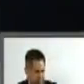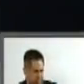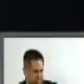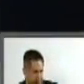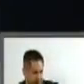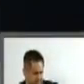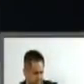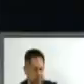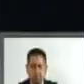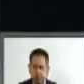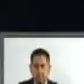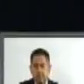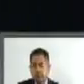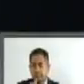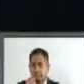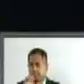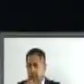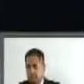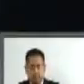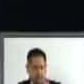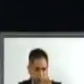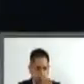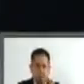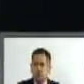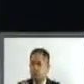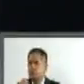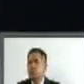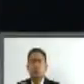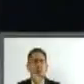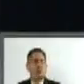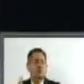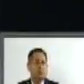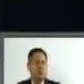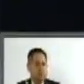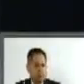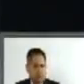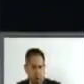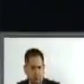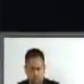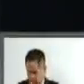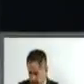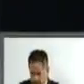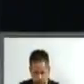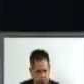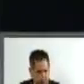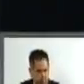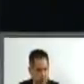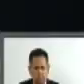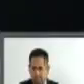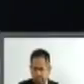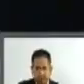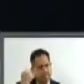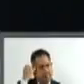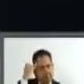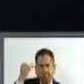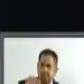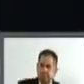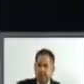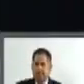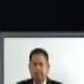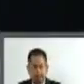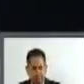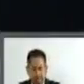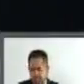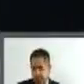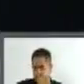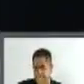marco del TLCAN o de la Organización Mundial del Comercio, hoy debemos también promover la idea de que una América del